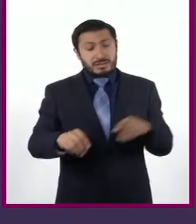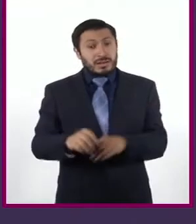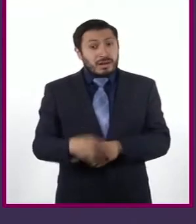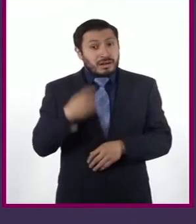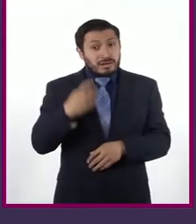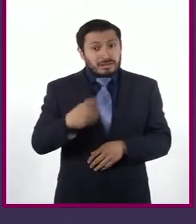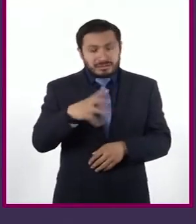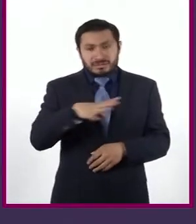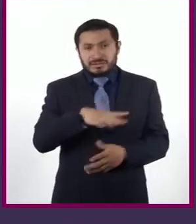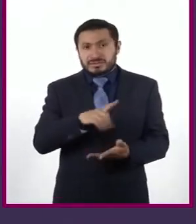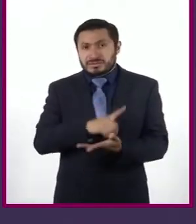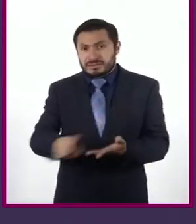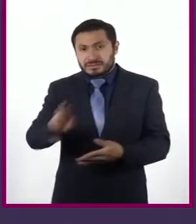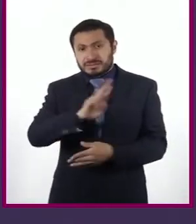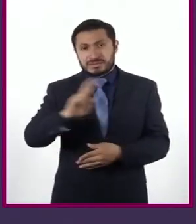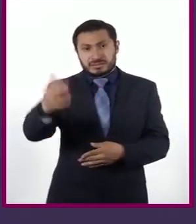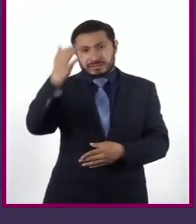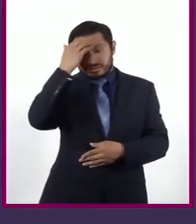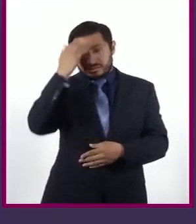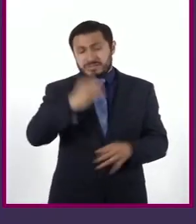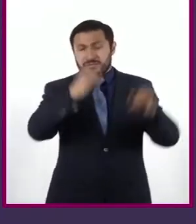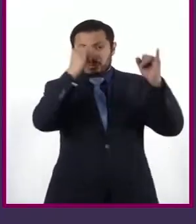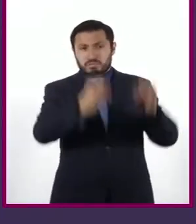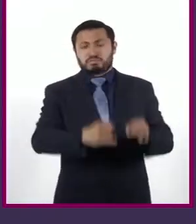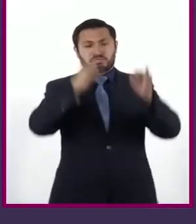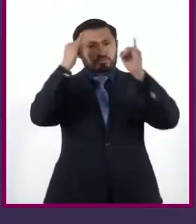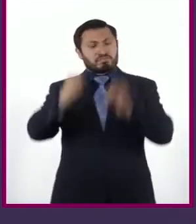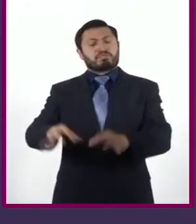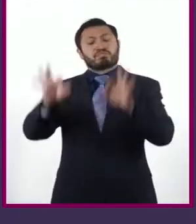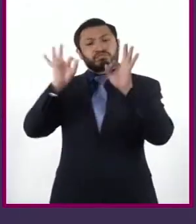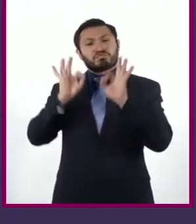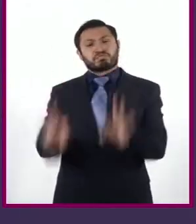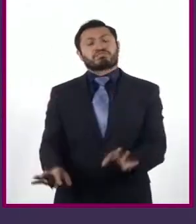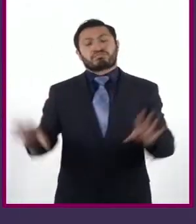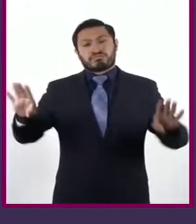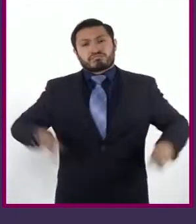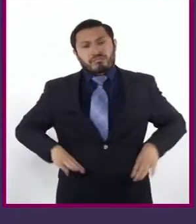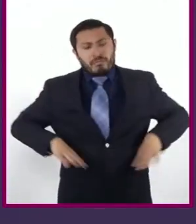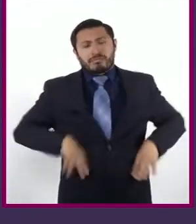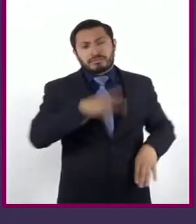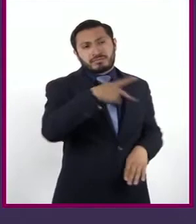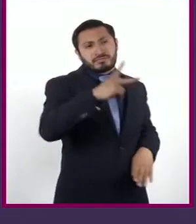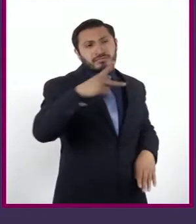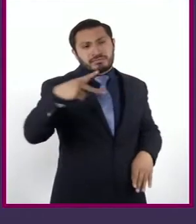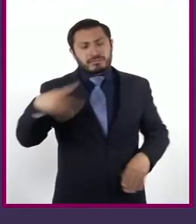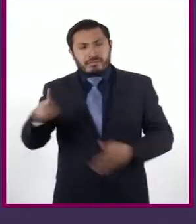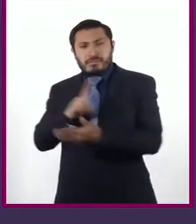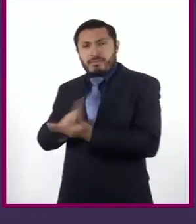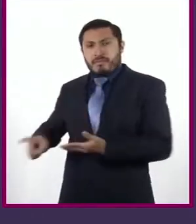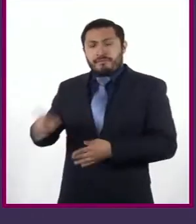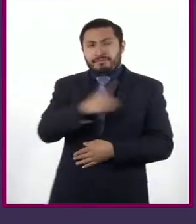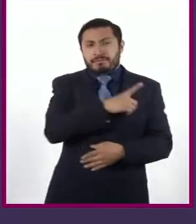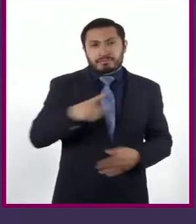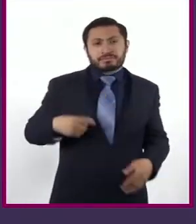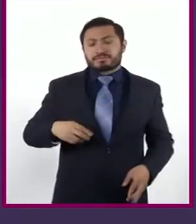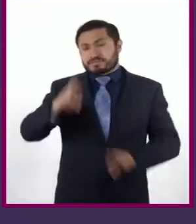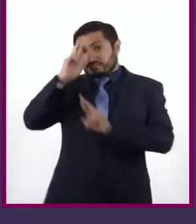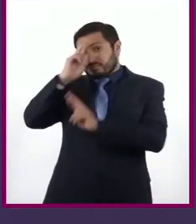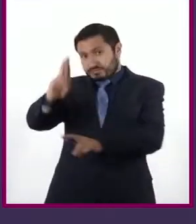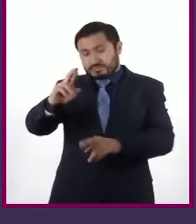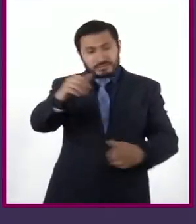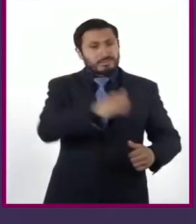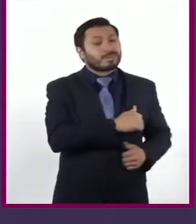tienen derecho a ser reconocidos con identidad propia, con características propias y derechos que deben ser respetados por